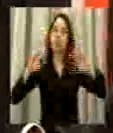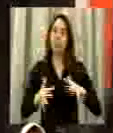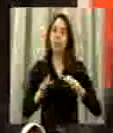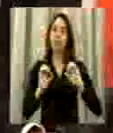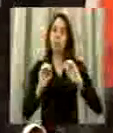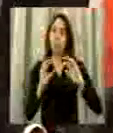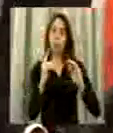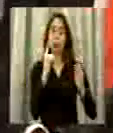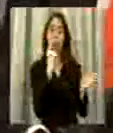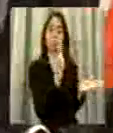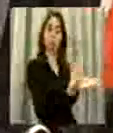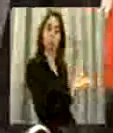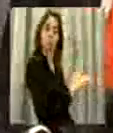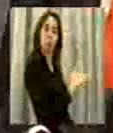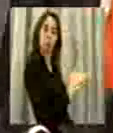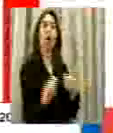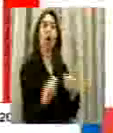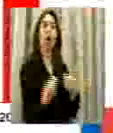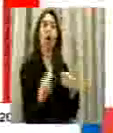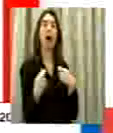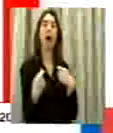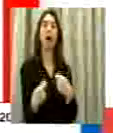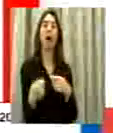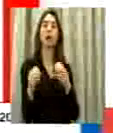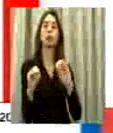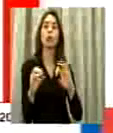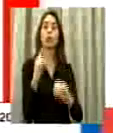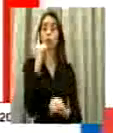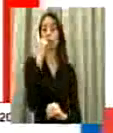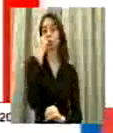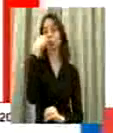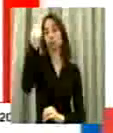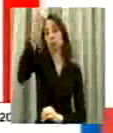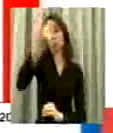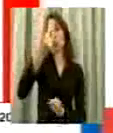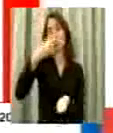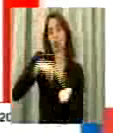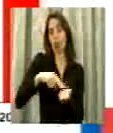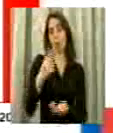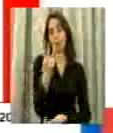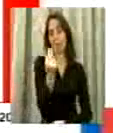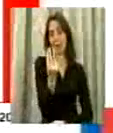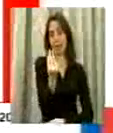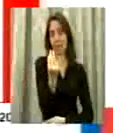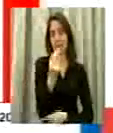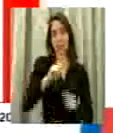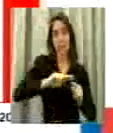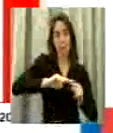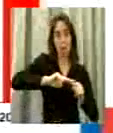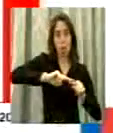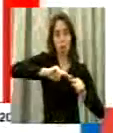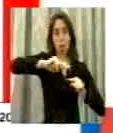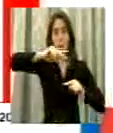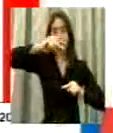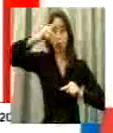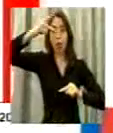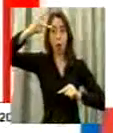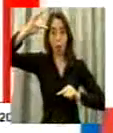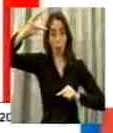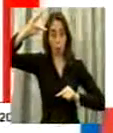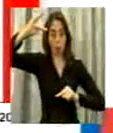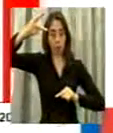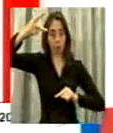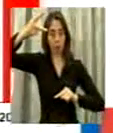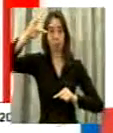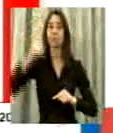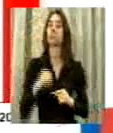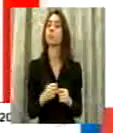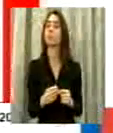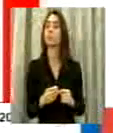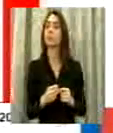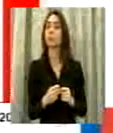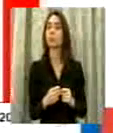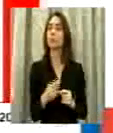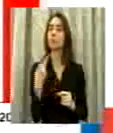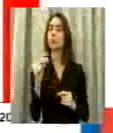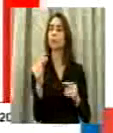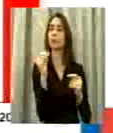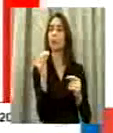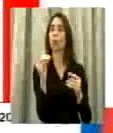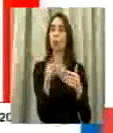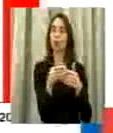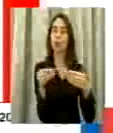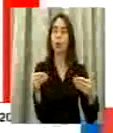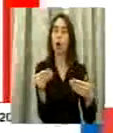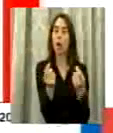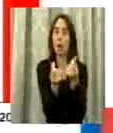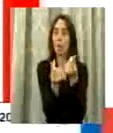esto se muestra en el gasto en educación. Al año 2013 vamos a duplicar en términos, no en dólares, no en